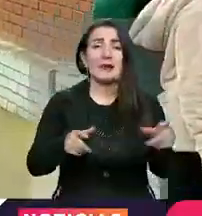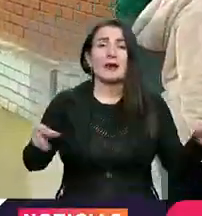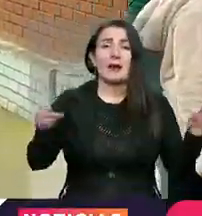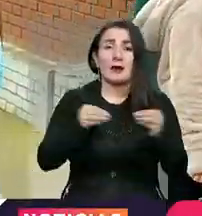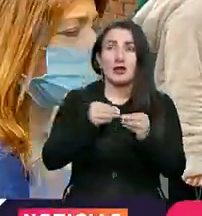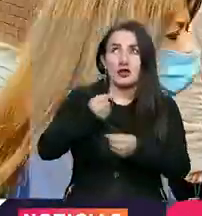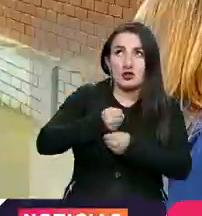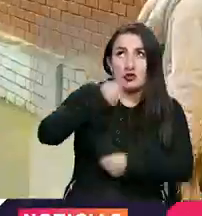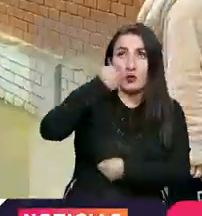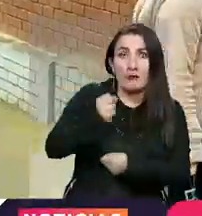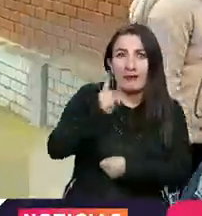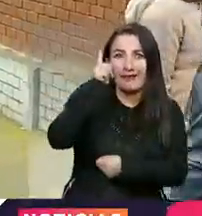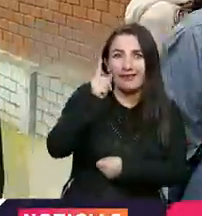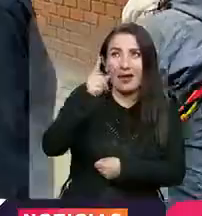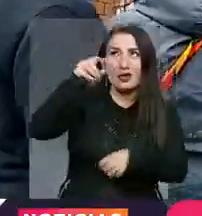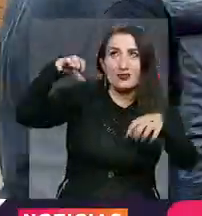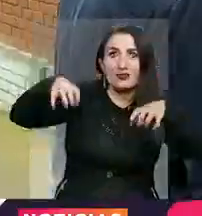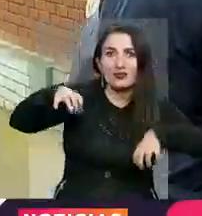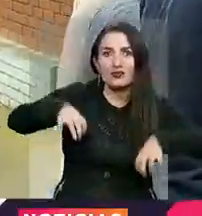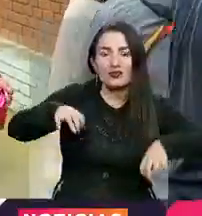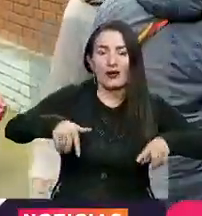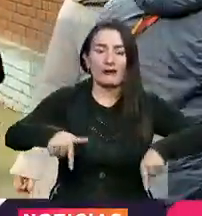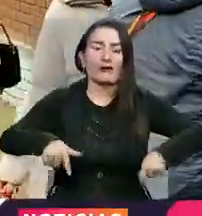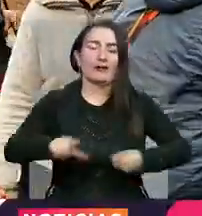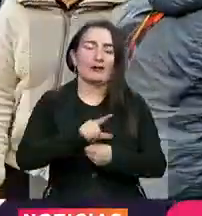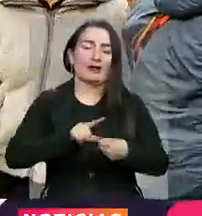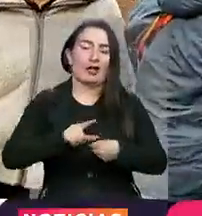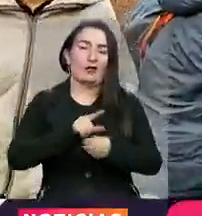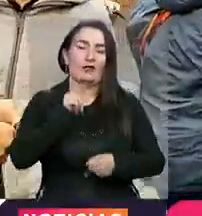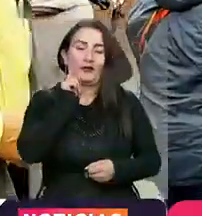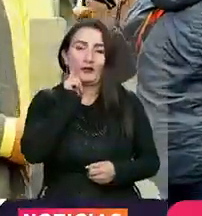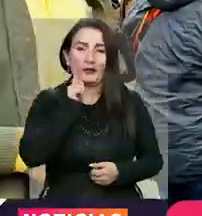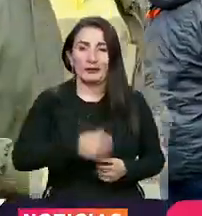su sombrilla porque empieza a llover acá en la localidad de